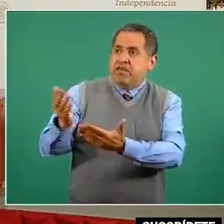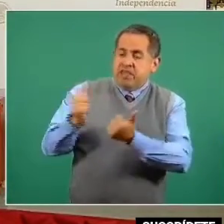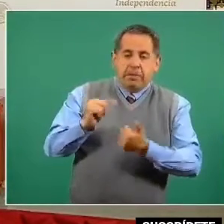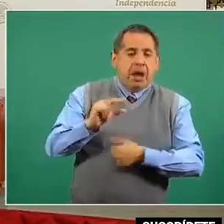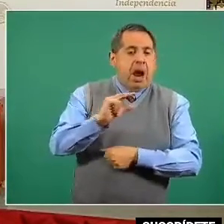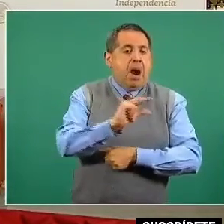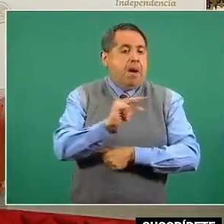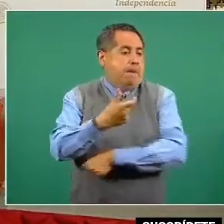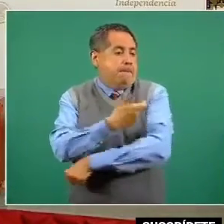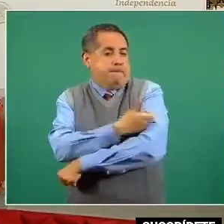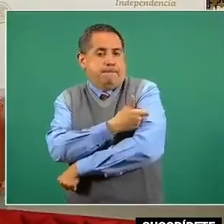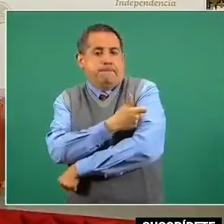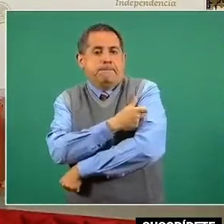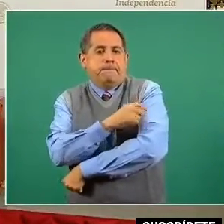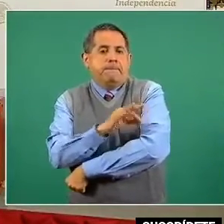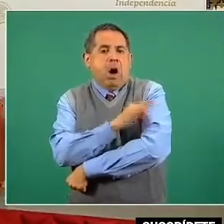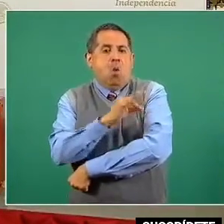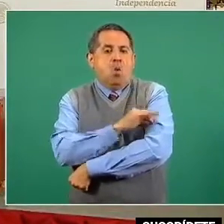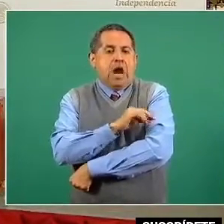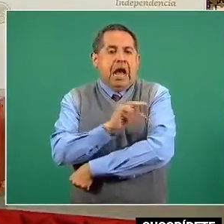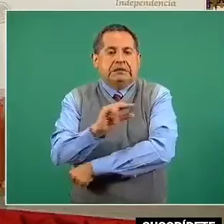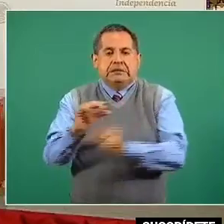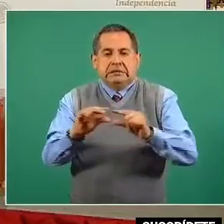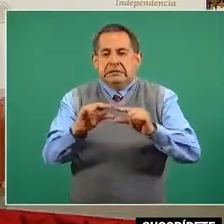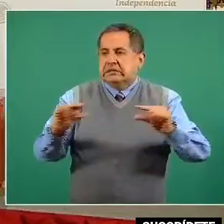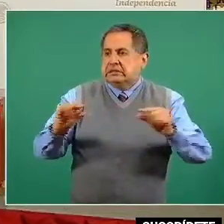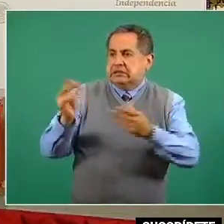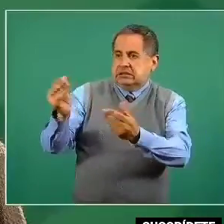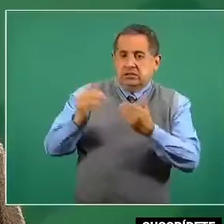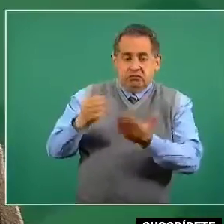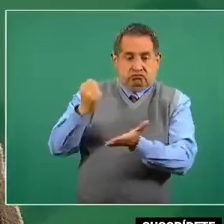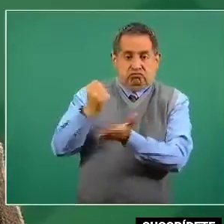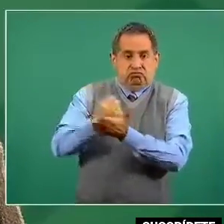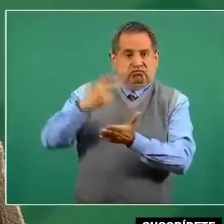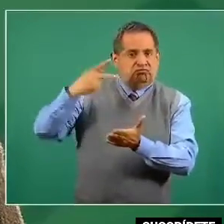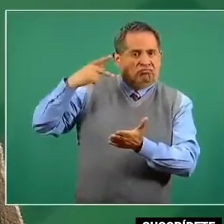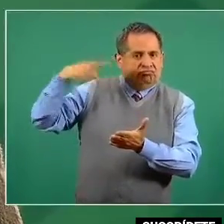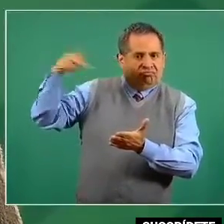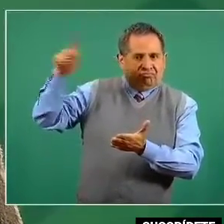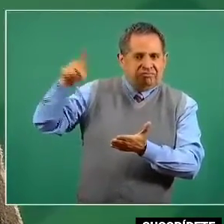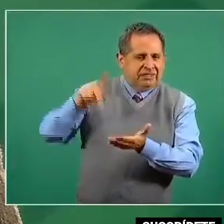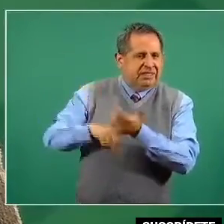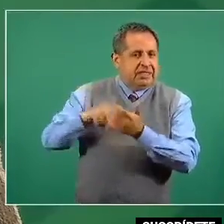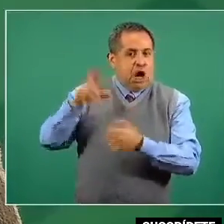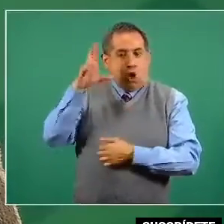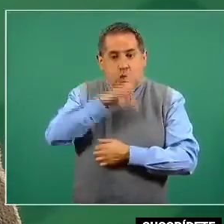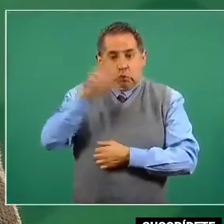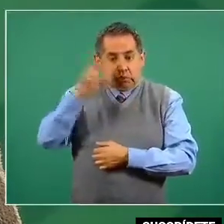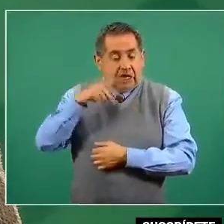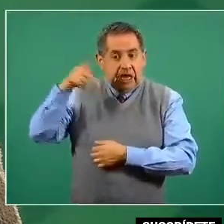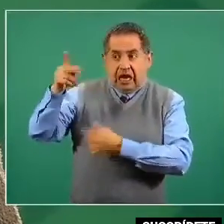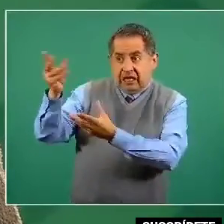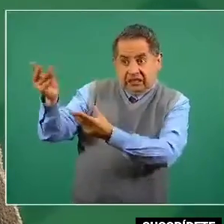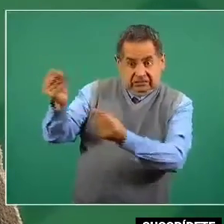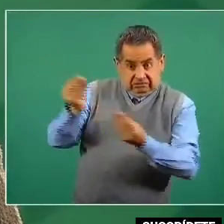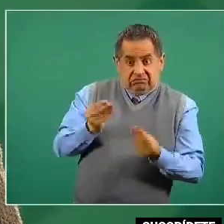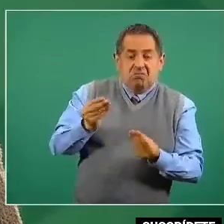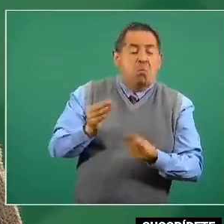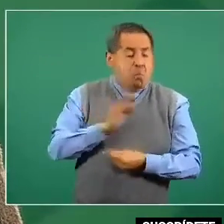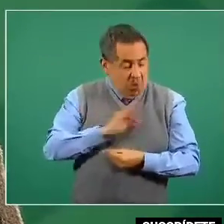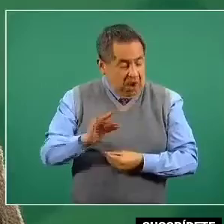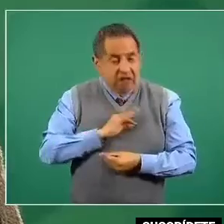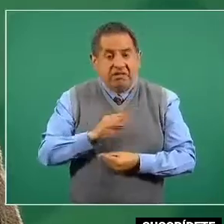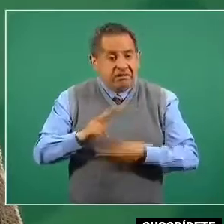de esta la patente del Instituto Gamaleya de Ciencias de